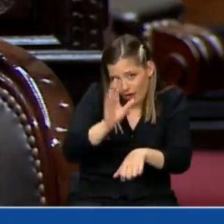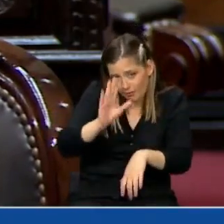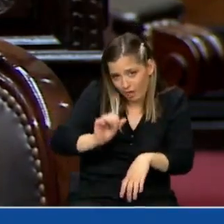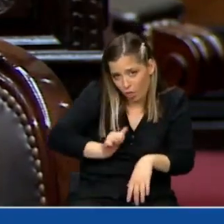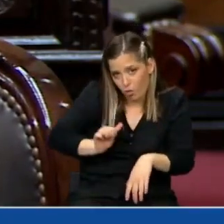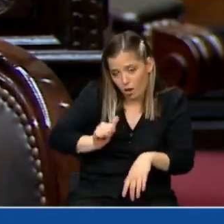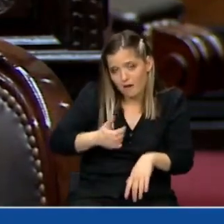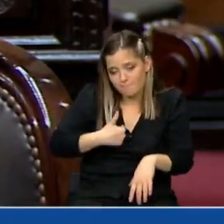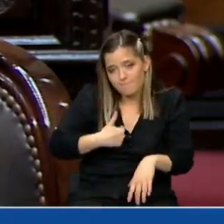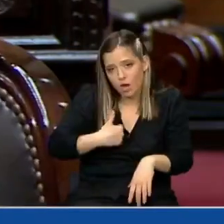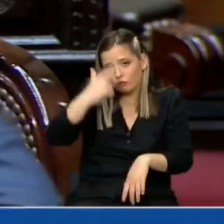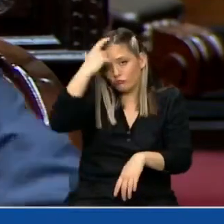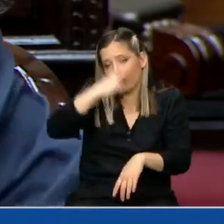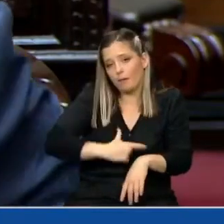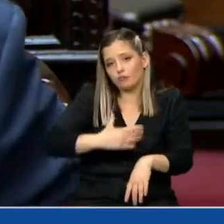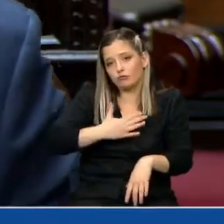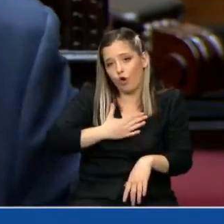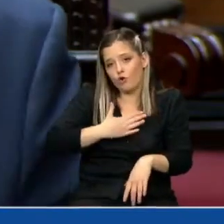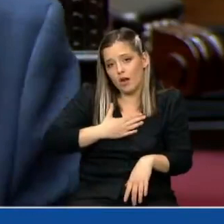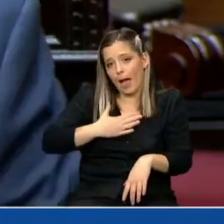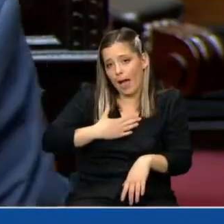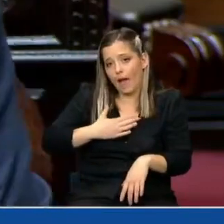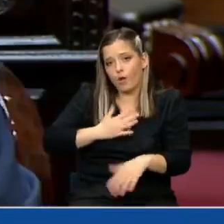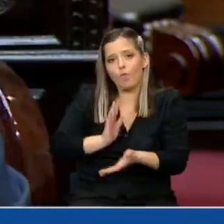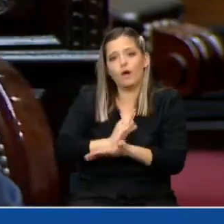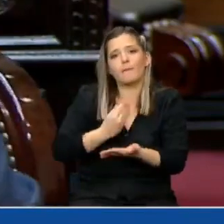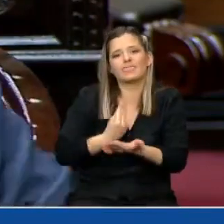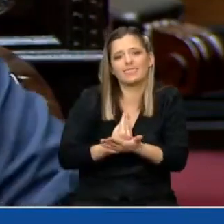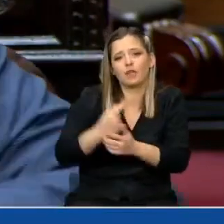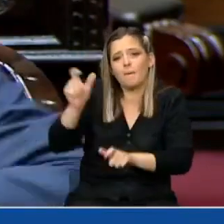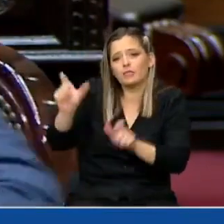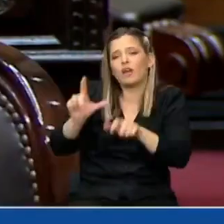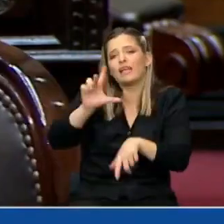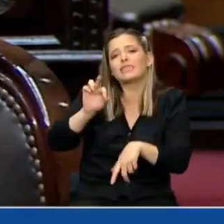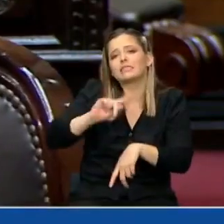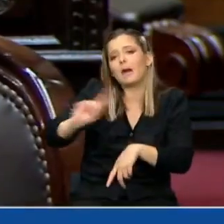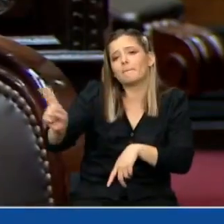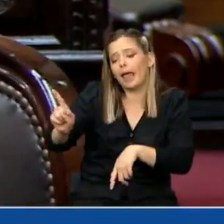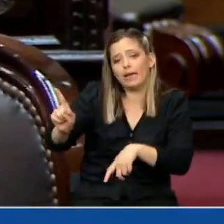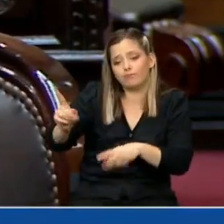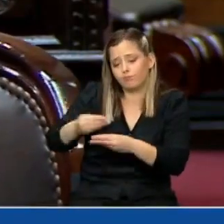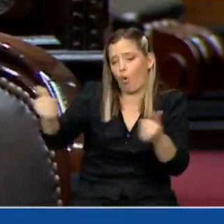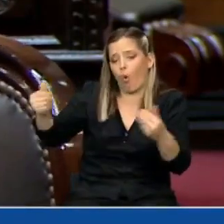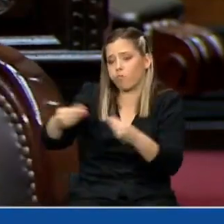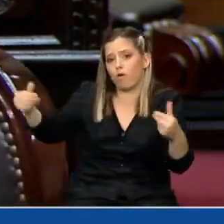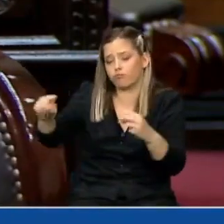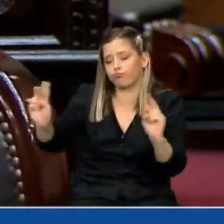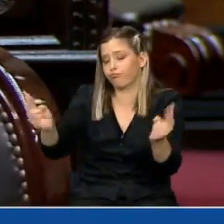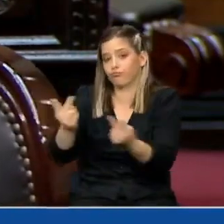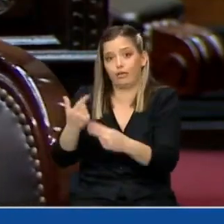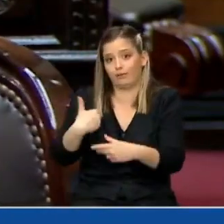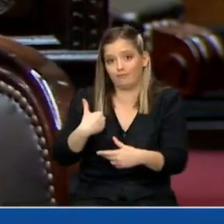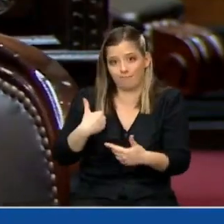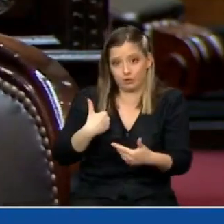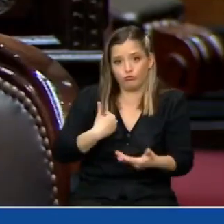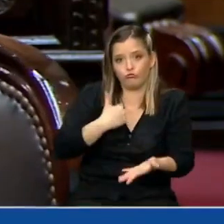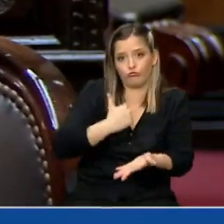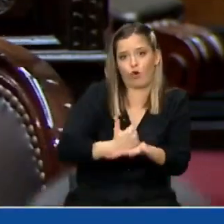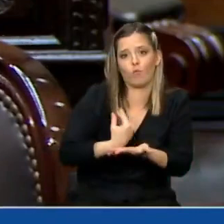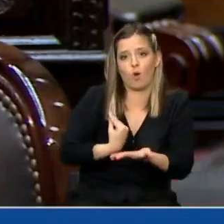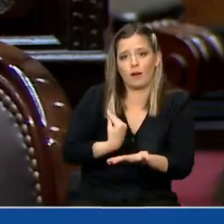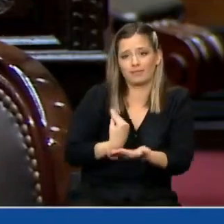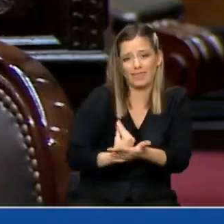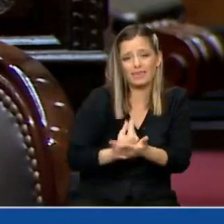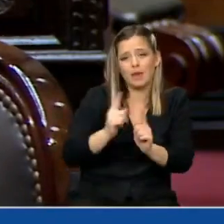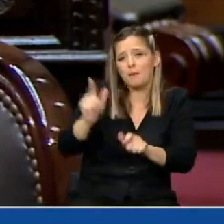Vengo, creo yo, en representación de 30.000 que ya no están y no los pueden contar, y otros tantos de miles que lo hemos